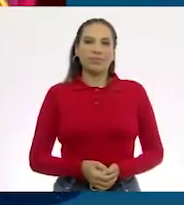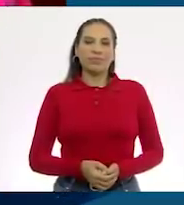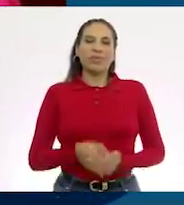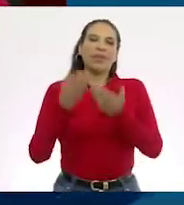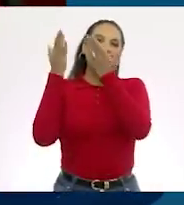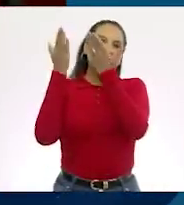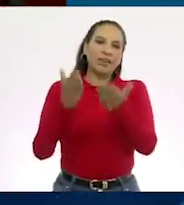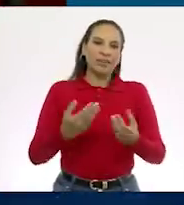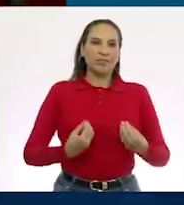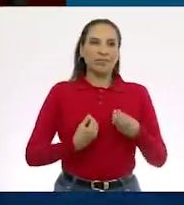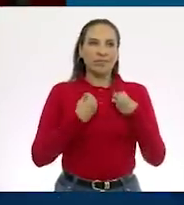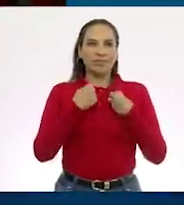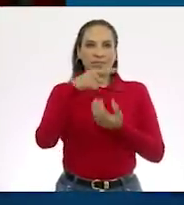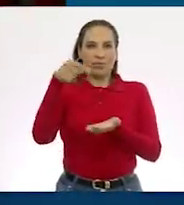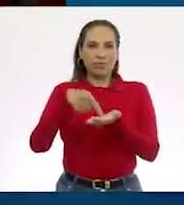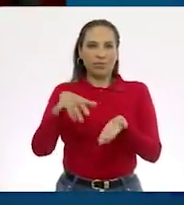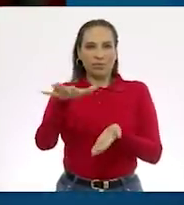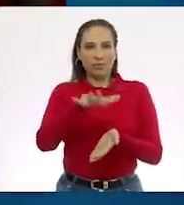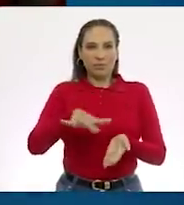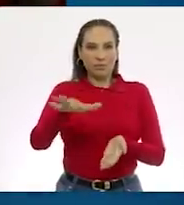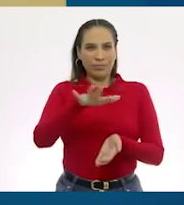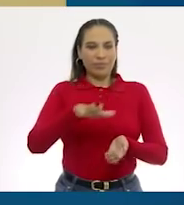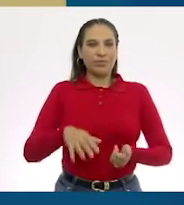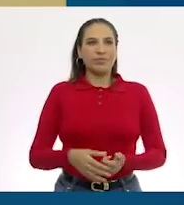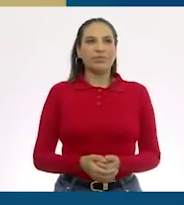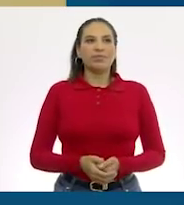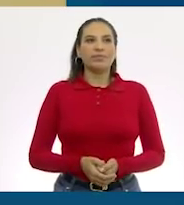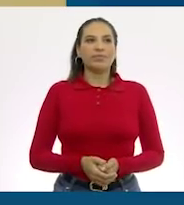Acaba de llegar a vivir aquí.